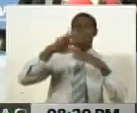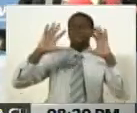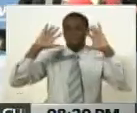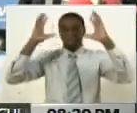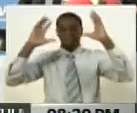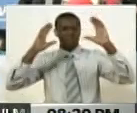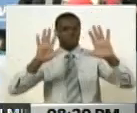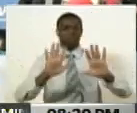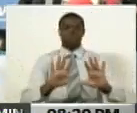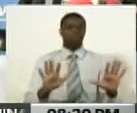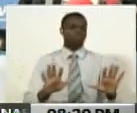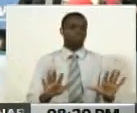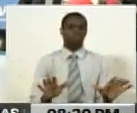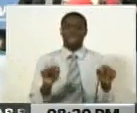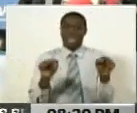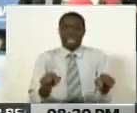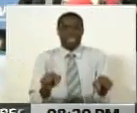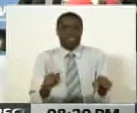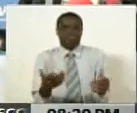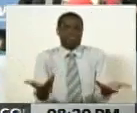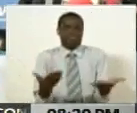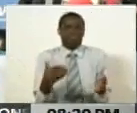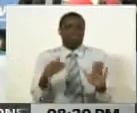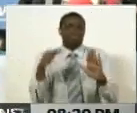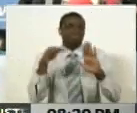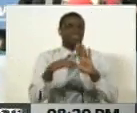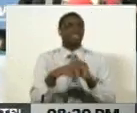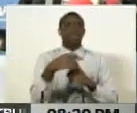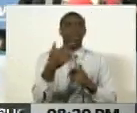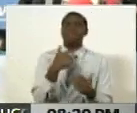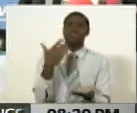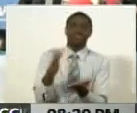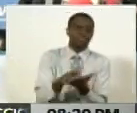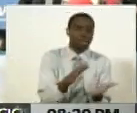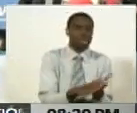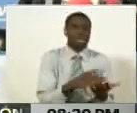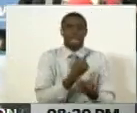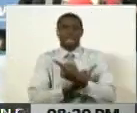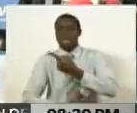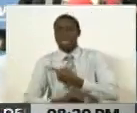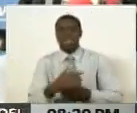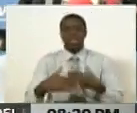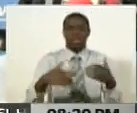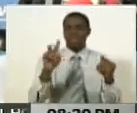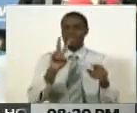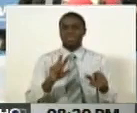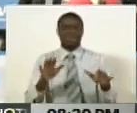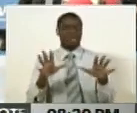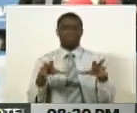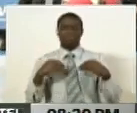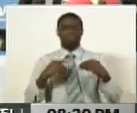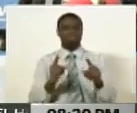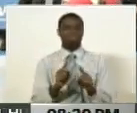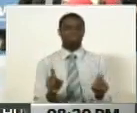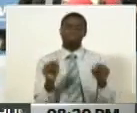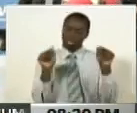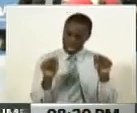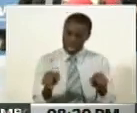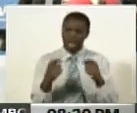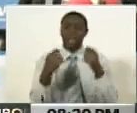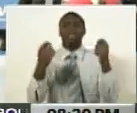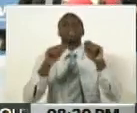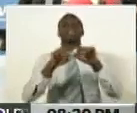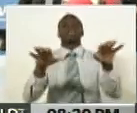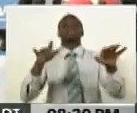que lamentablemente traen estos saldos de heridos, de muerte que nadie quiere para Venezuela. Ese es el llamado que hace